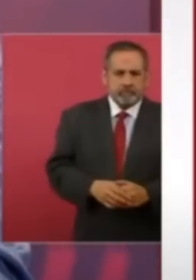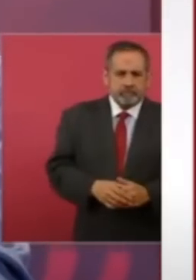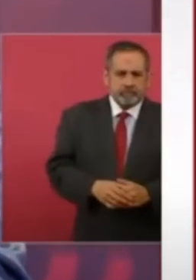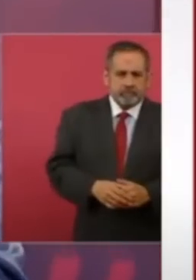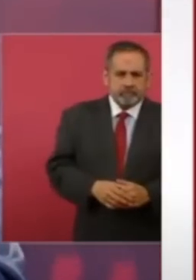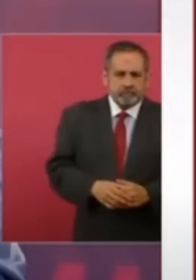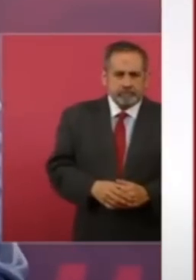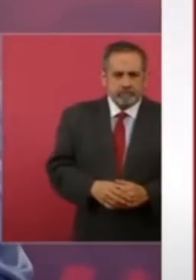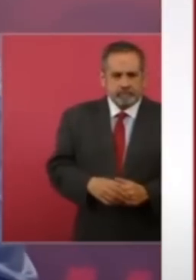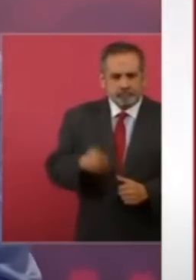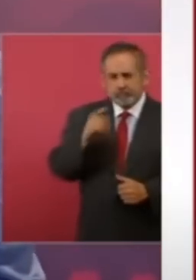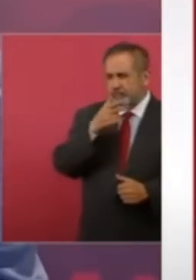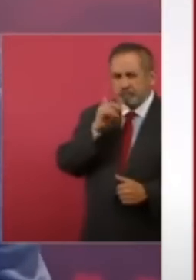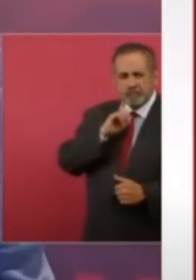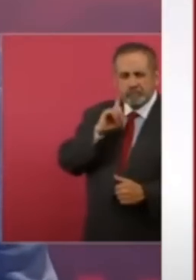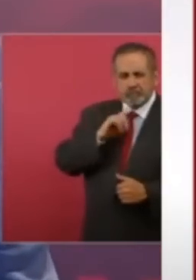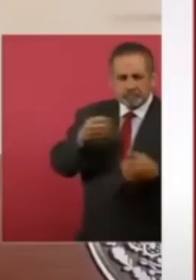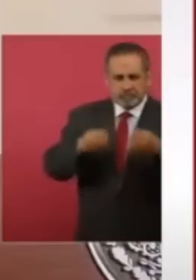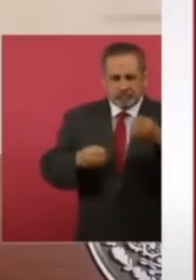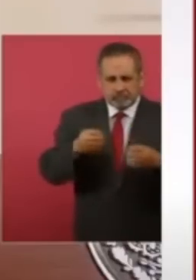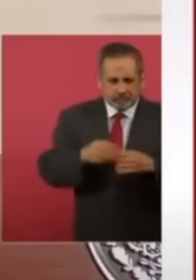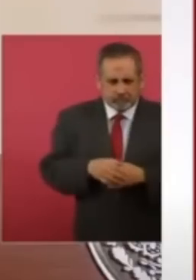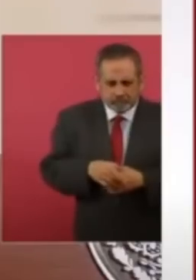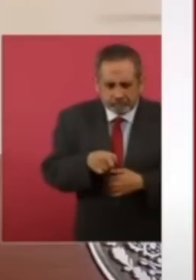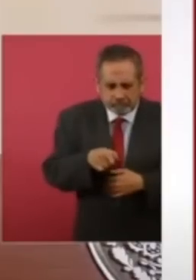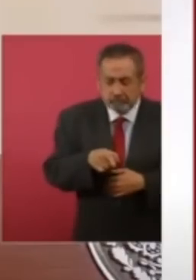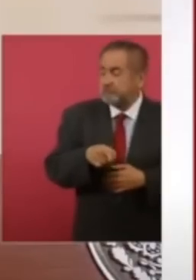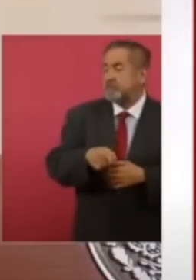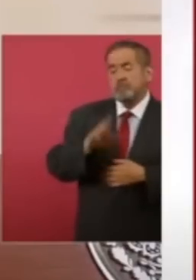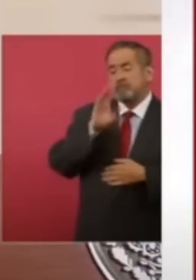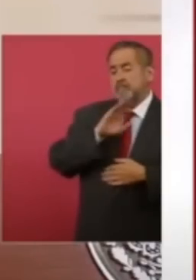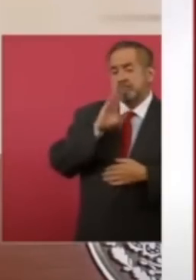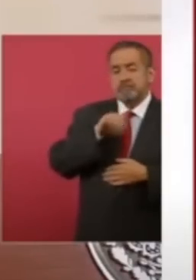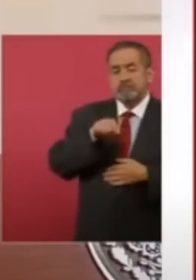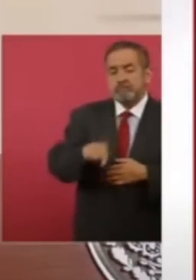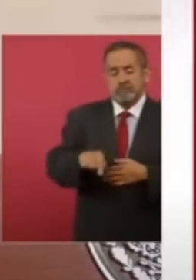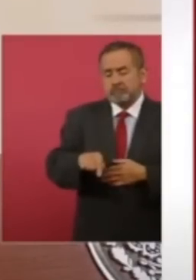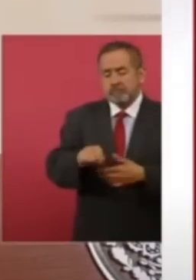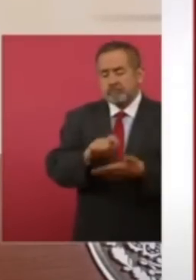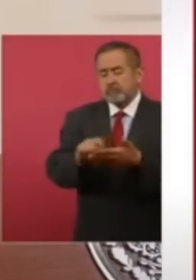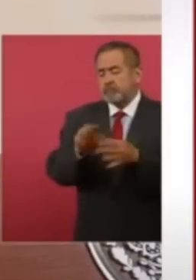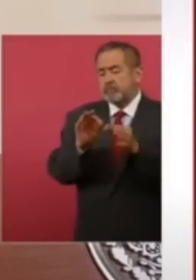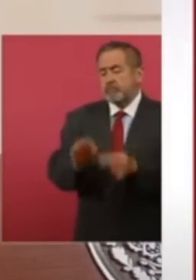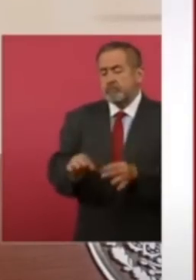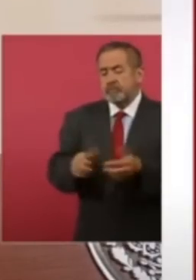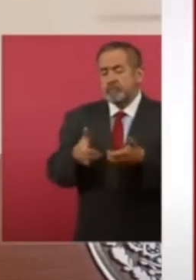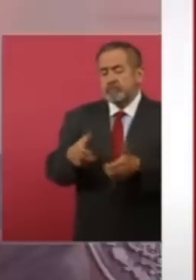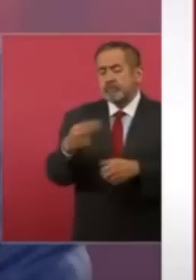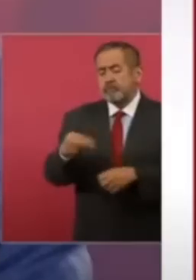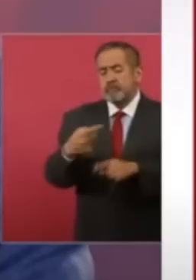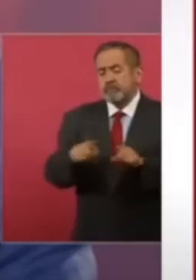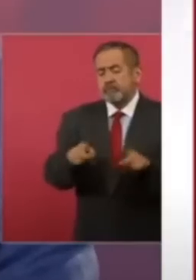y el juez o la jueza utilizó eso para dejar en libertad al